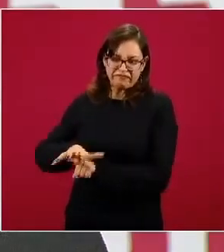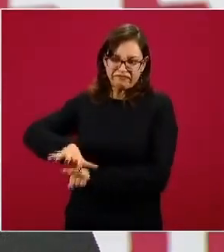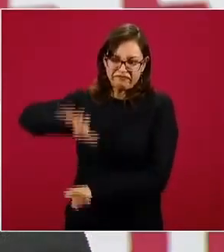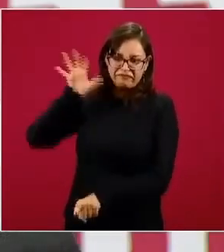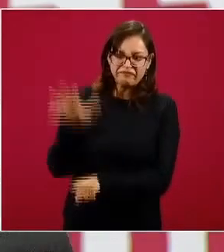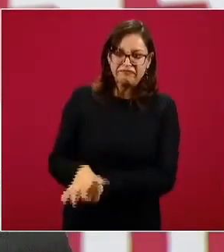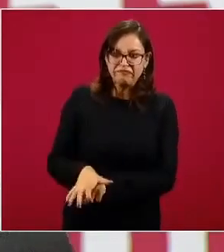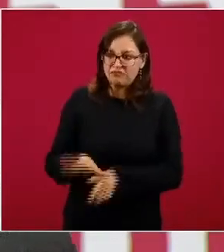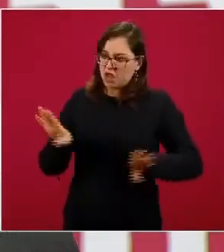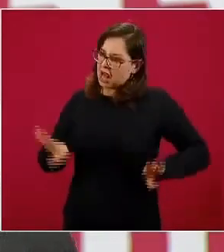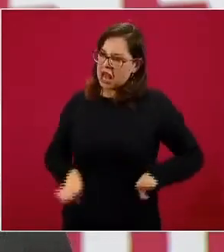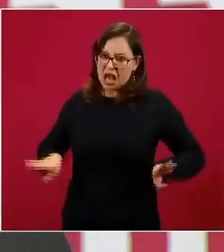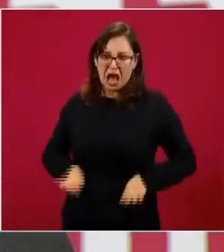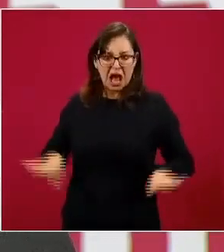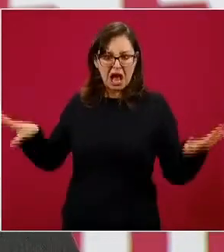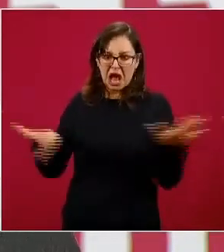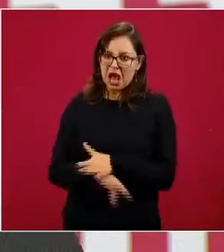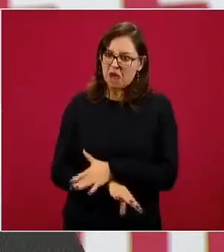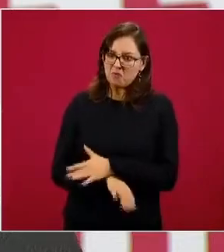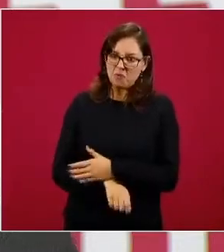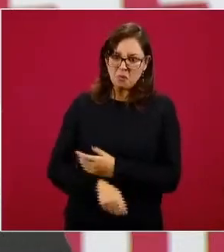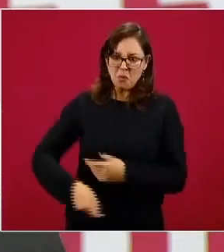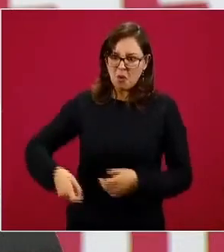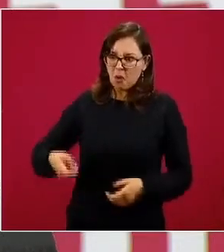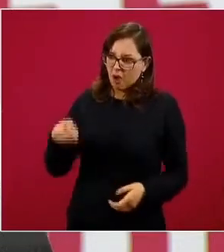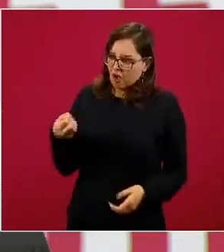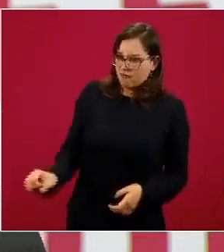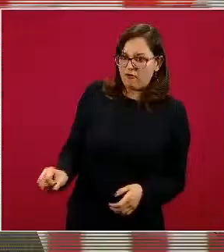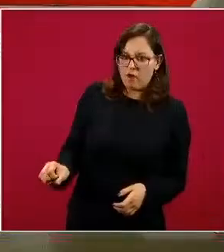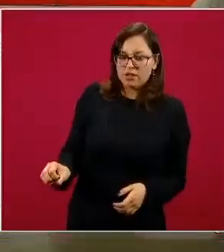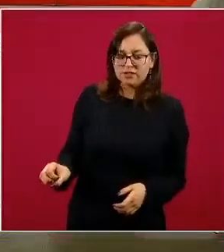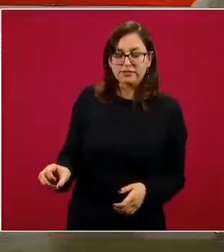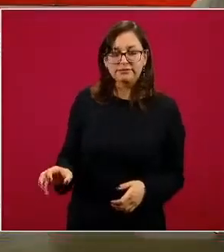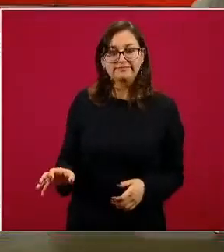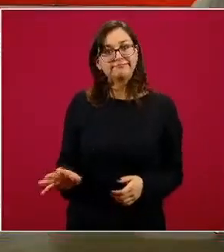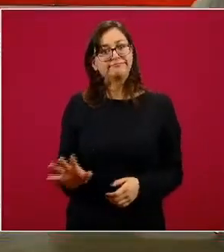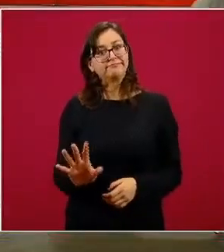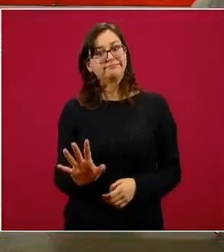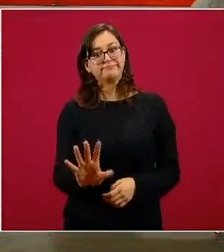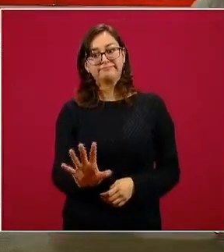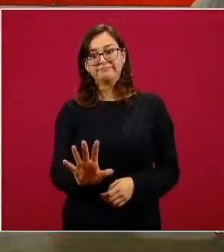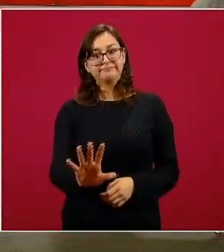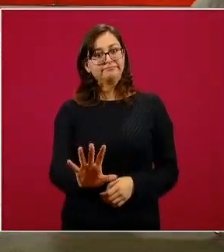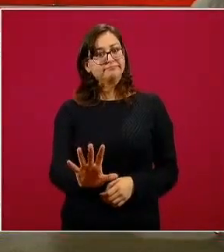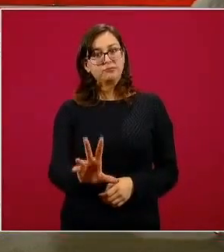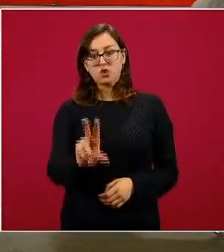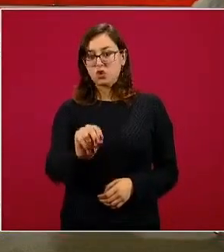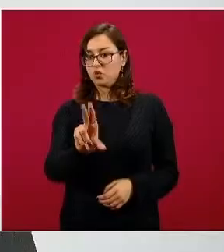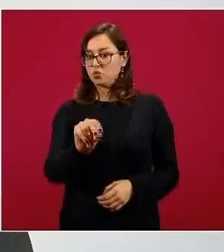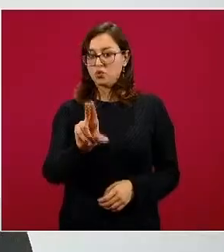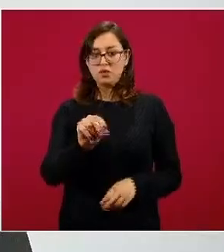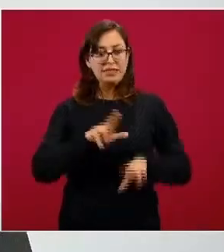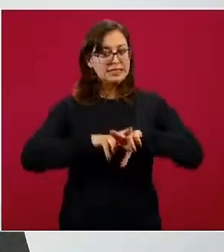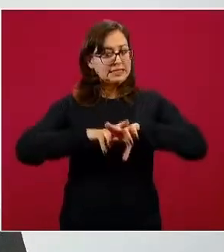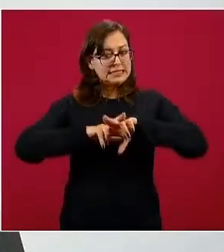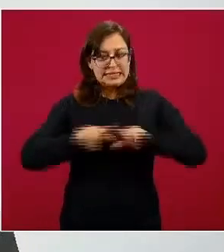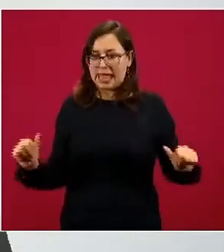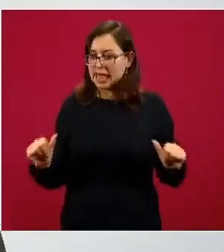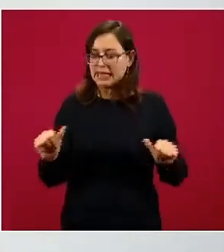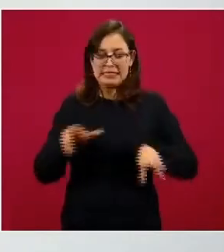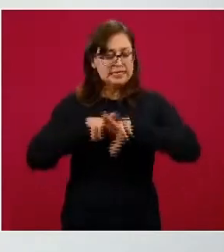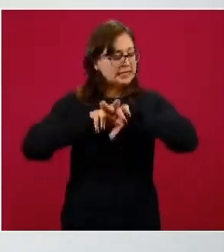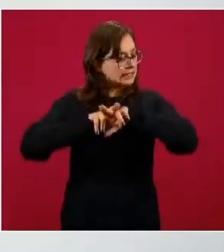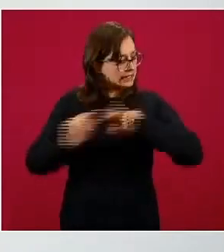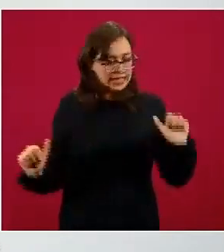que cambien su conducta respecto a el riesgo de COVID. En ningún momento. Nos lo han preguntado, en